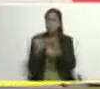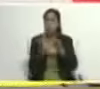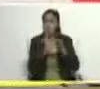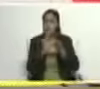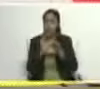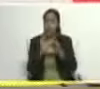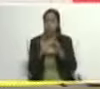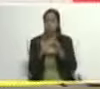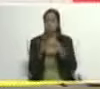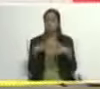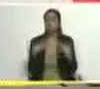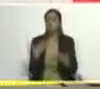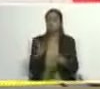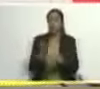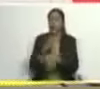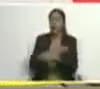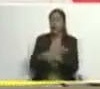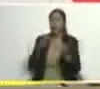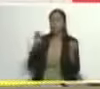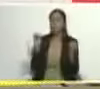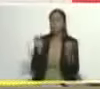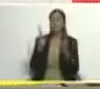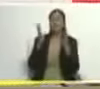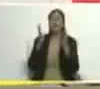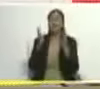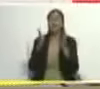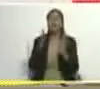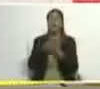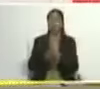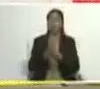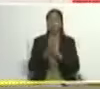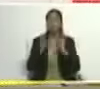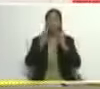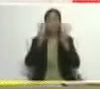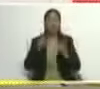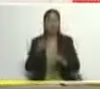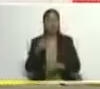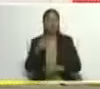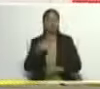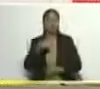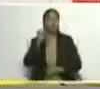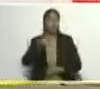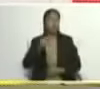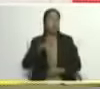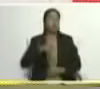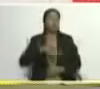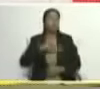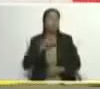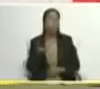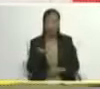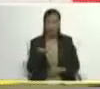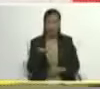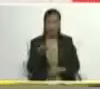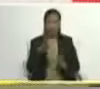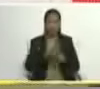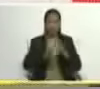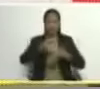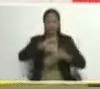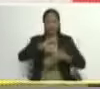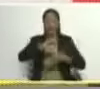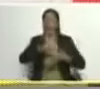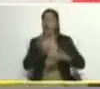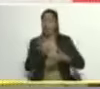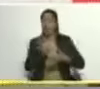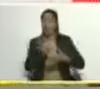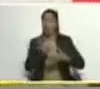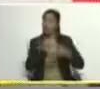milagros de, con el método Yo Sí Puedo, de la alfabetización de la región ALBA y muchos